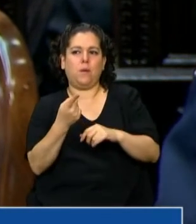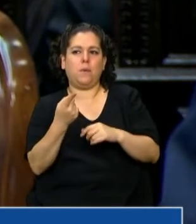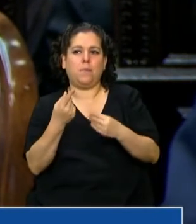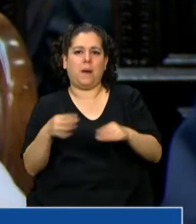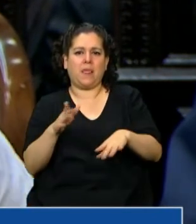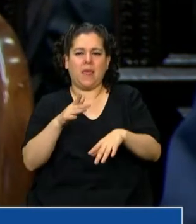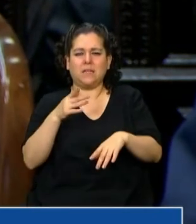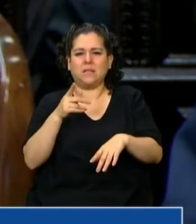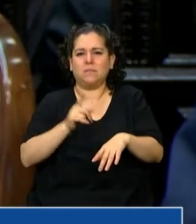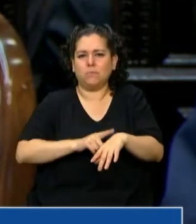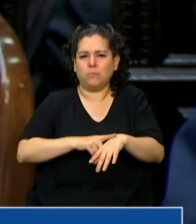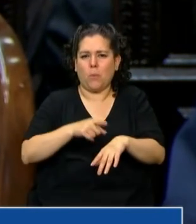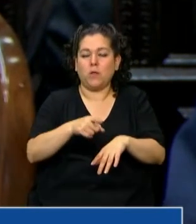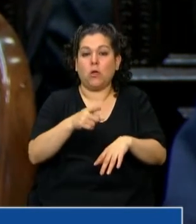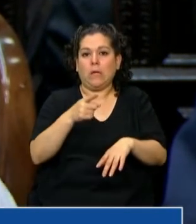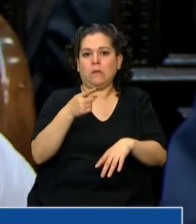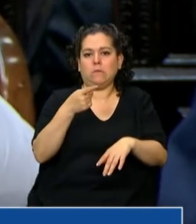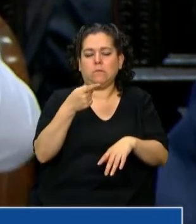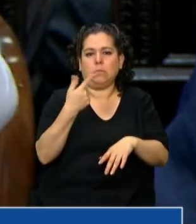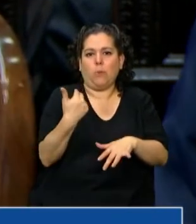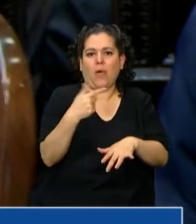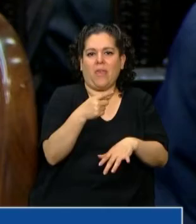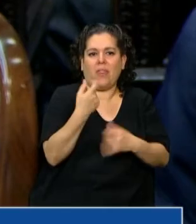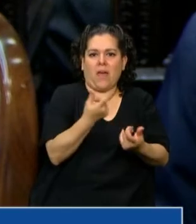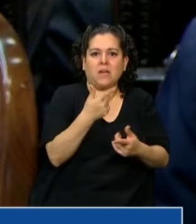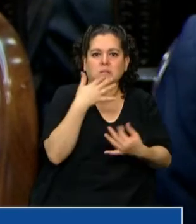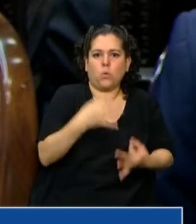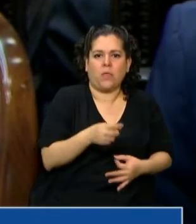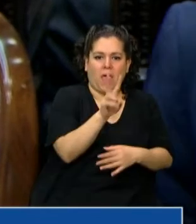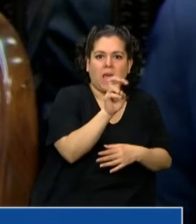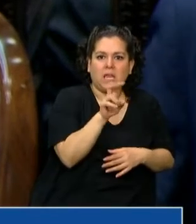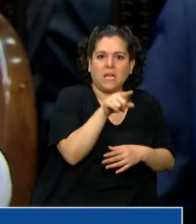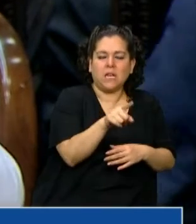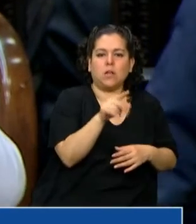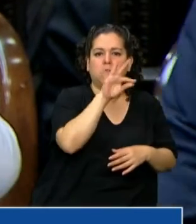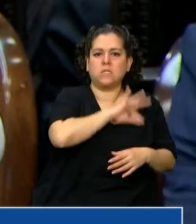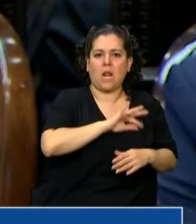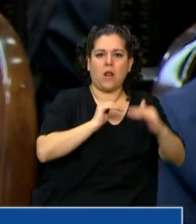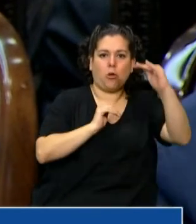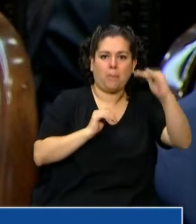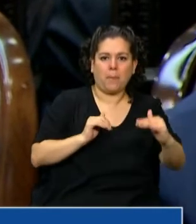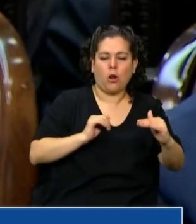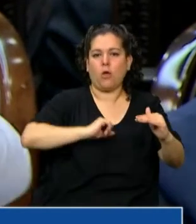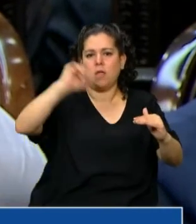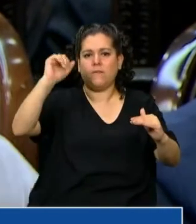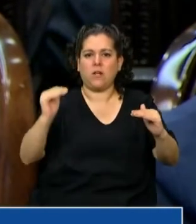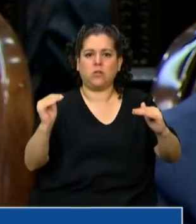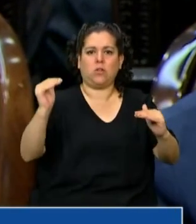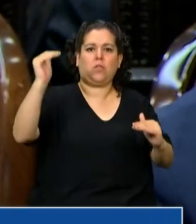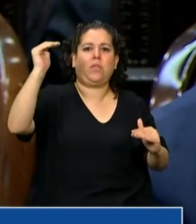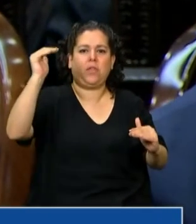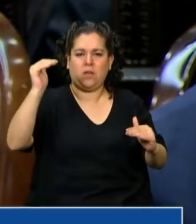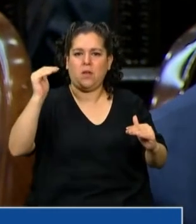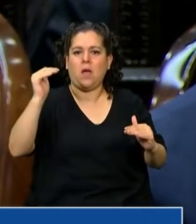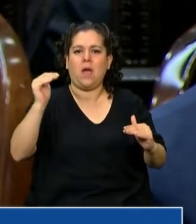términos reales, y le garantiza al inquilino que si el salario va por debajo de la inflación, nunca el alquiler va a aumentar por encima de su